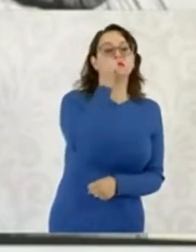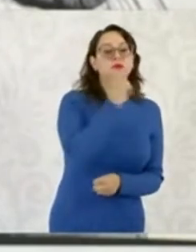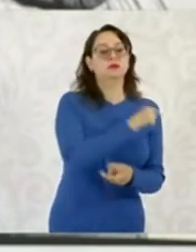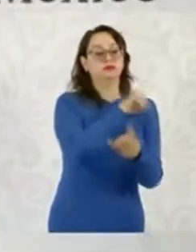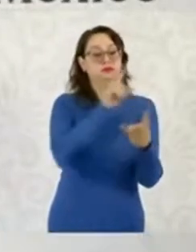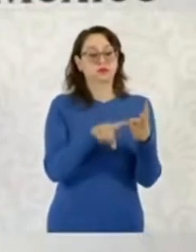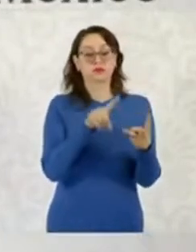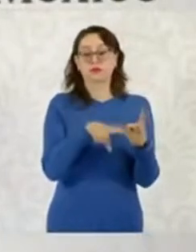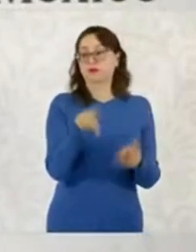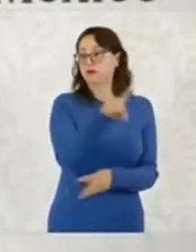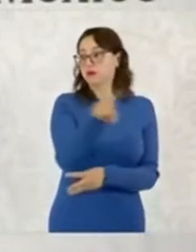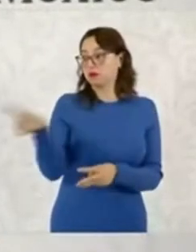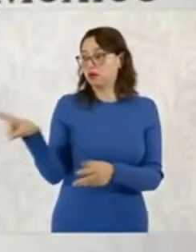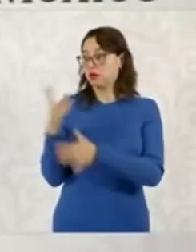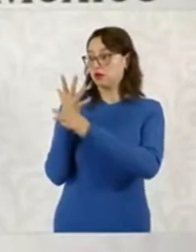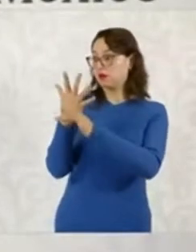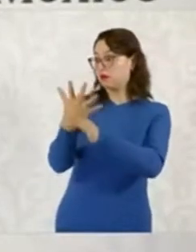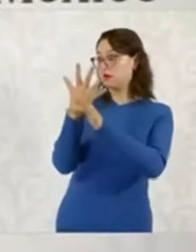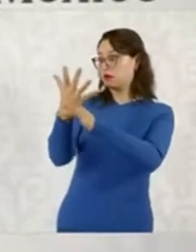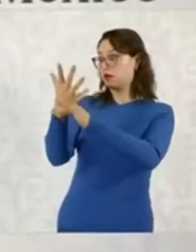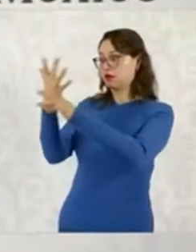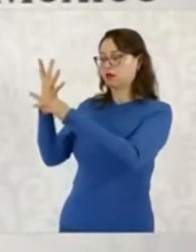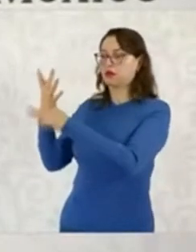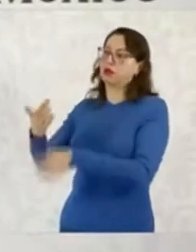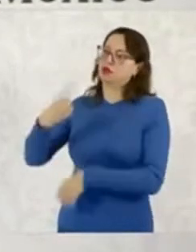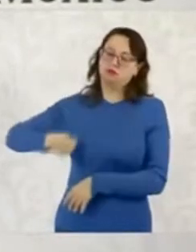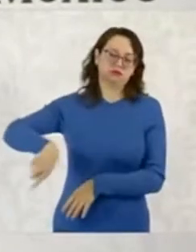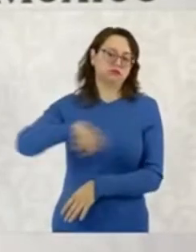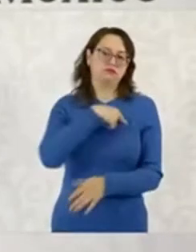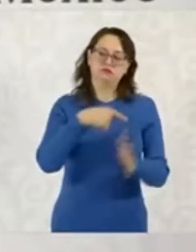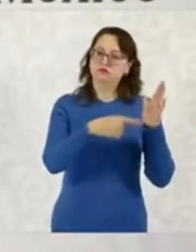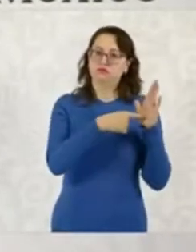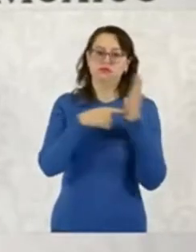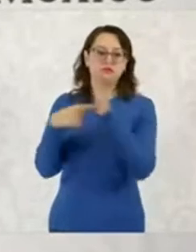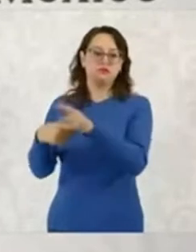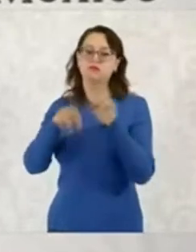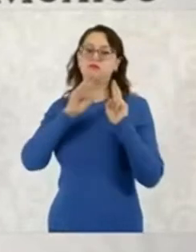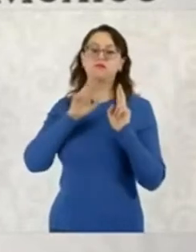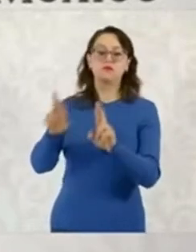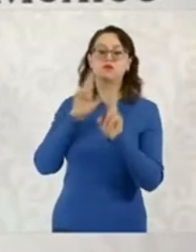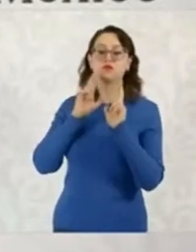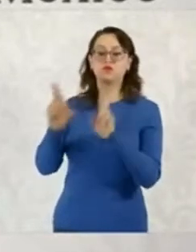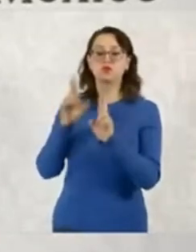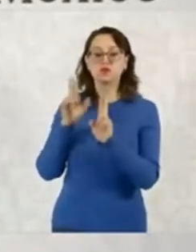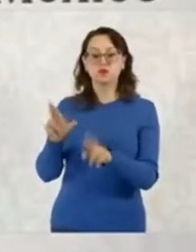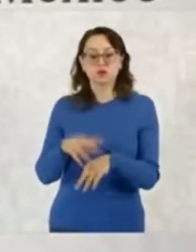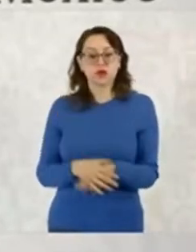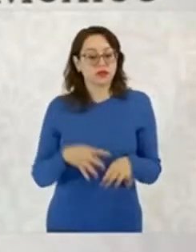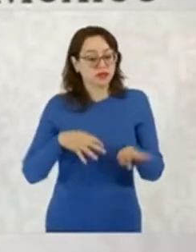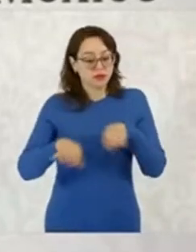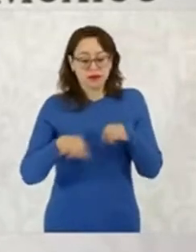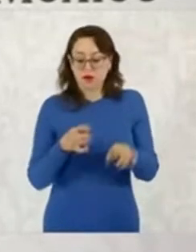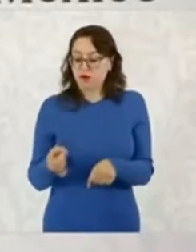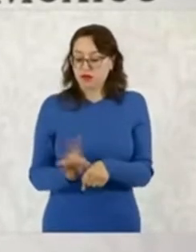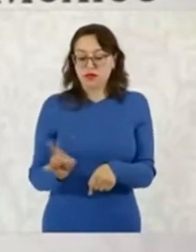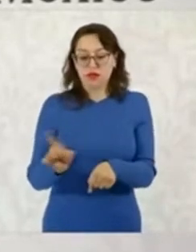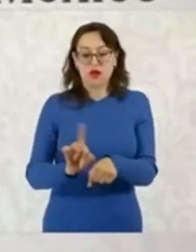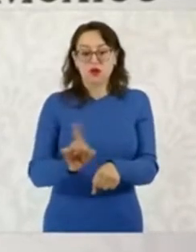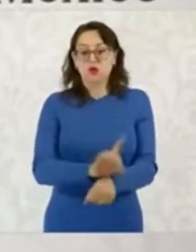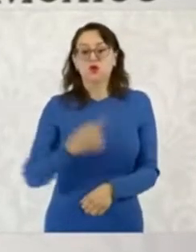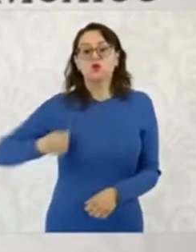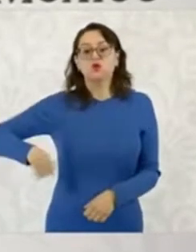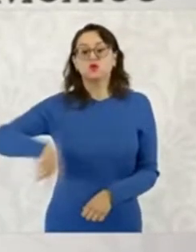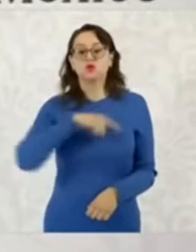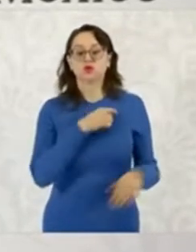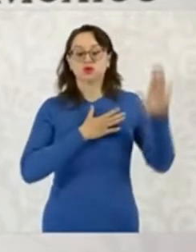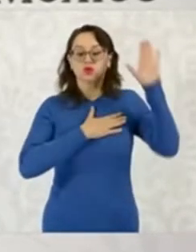Y con todo el trabajo que hacemos como gobierno, evidentemente, todos los 100 puntos de nuestro proyecto de nación, que es parte de